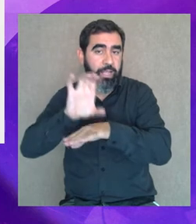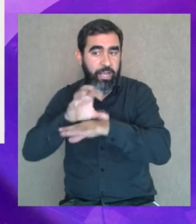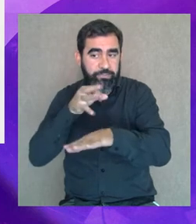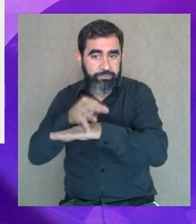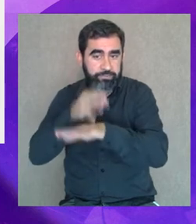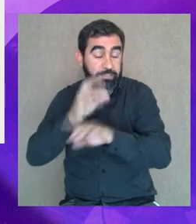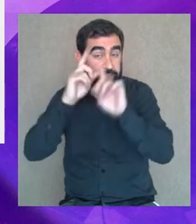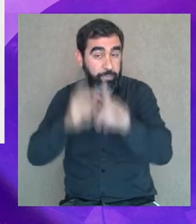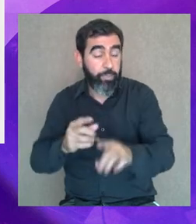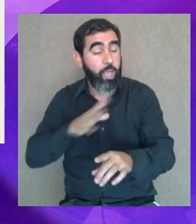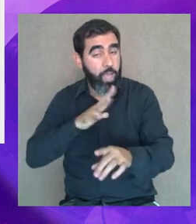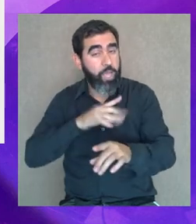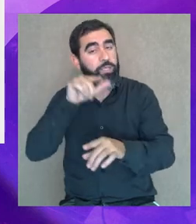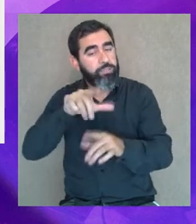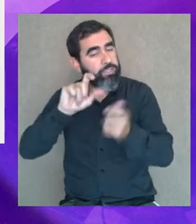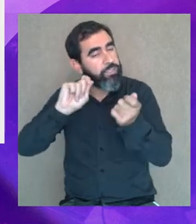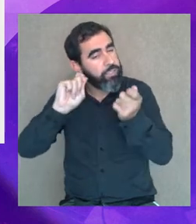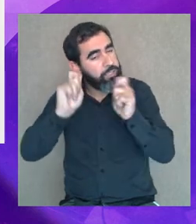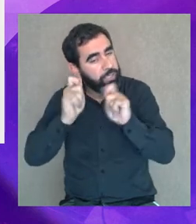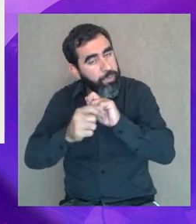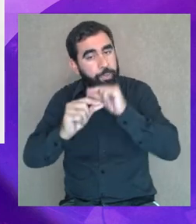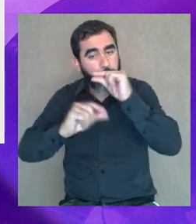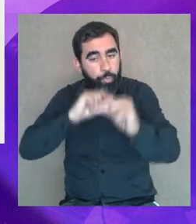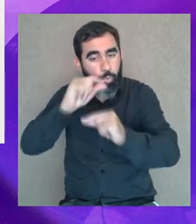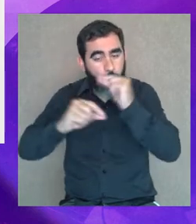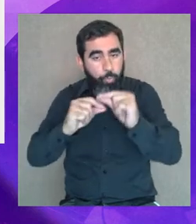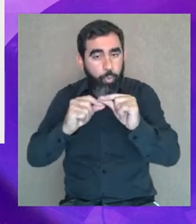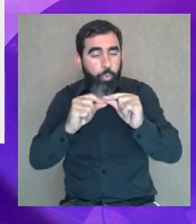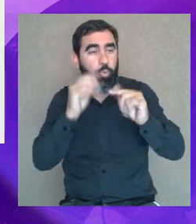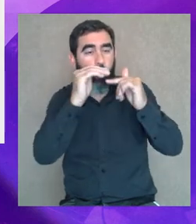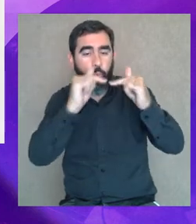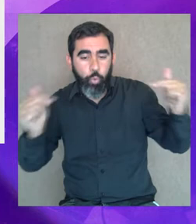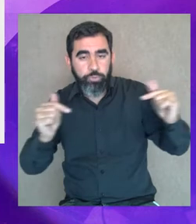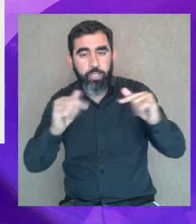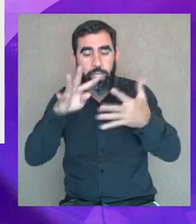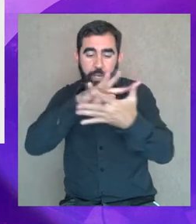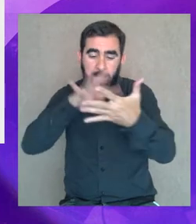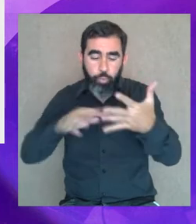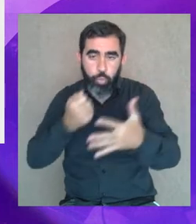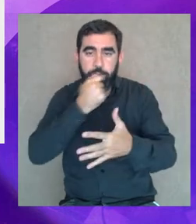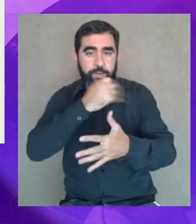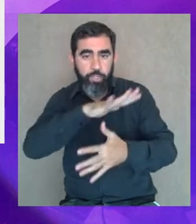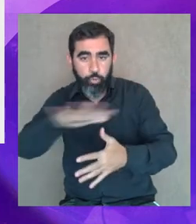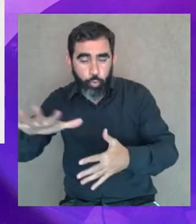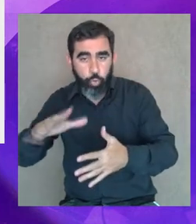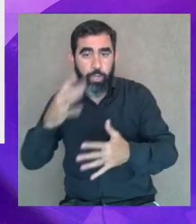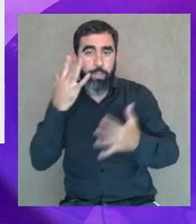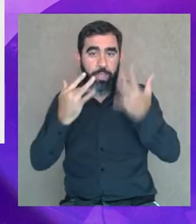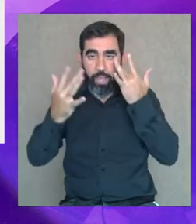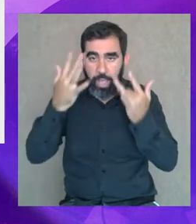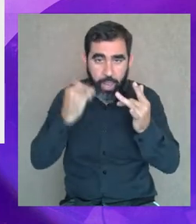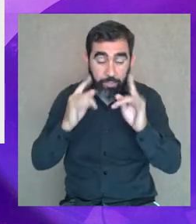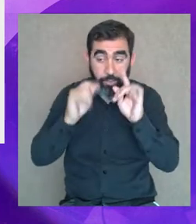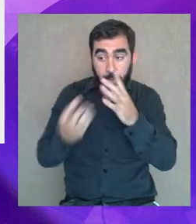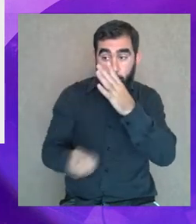convencionales vienen modificando sus colecciones sus lecturas de la historia del arte del arte